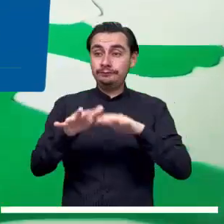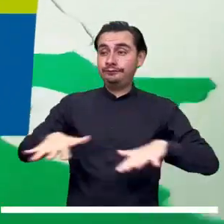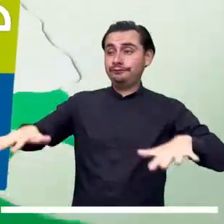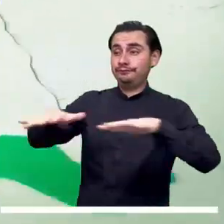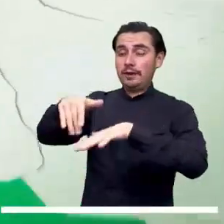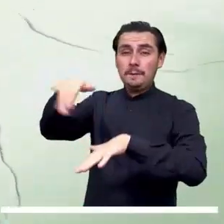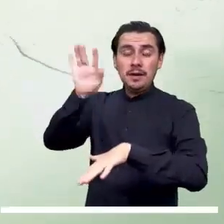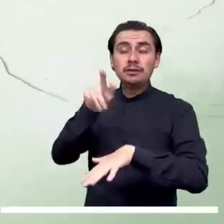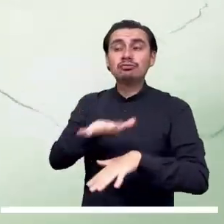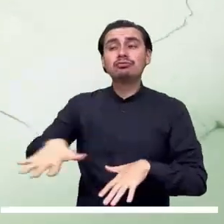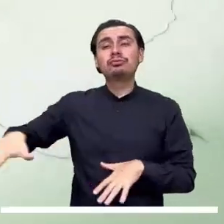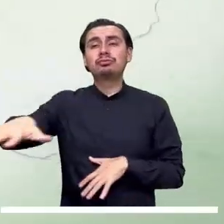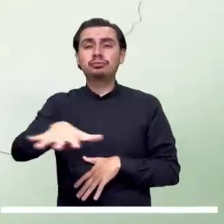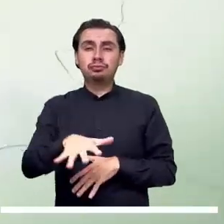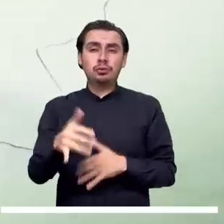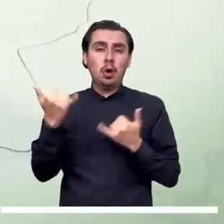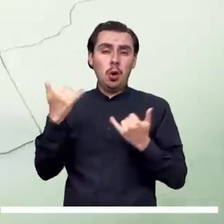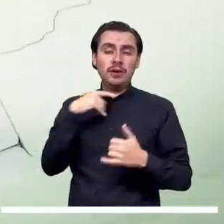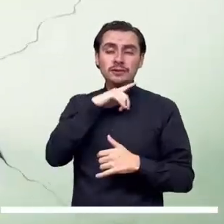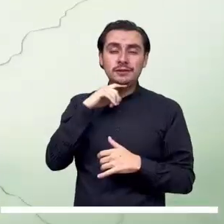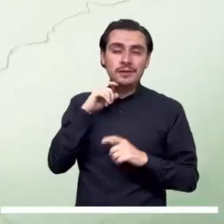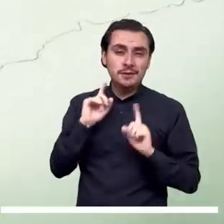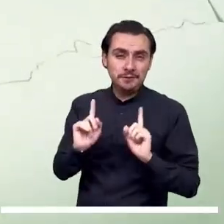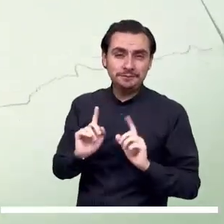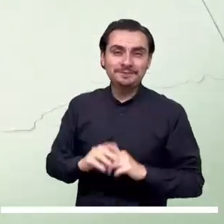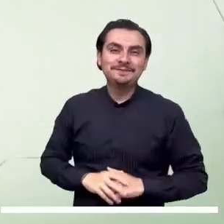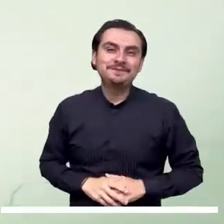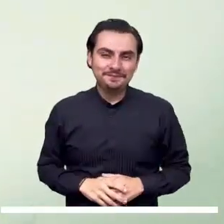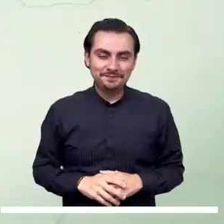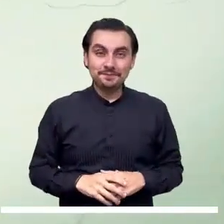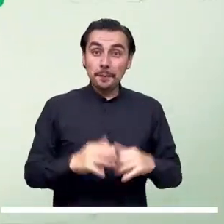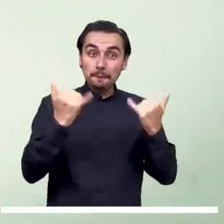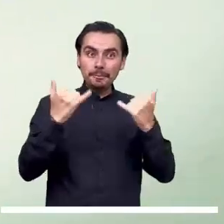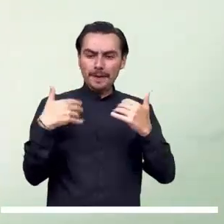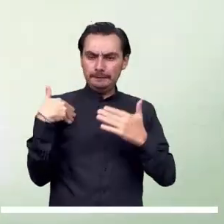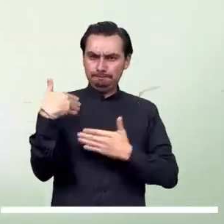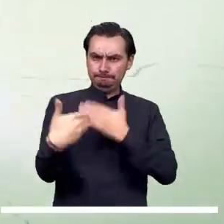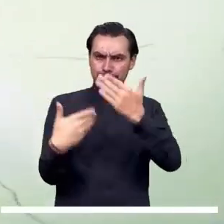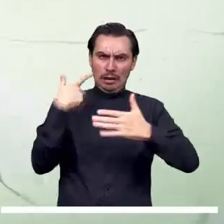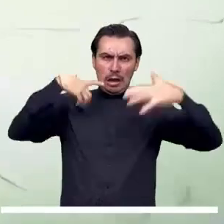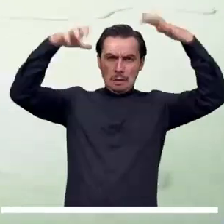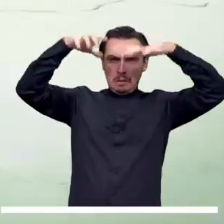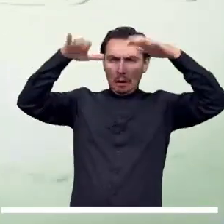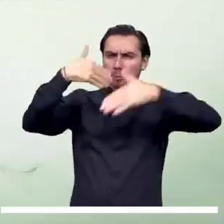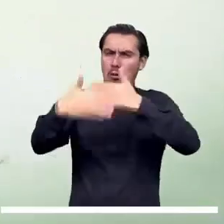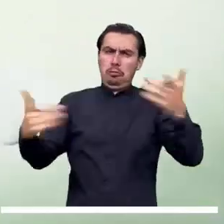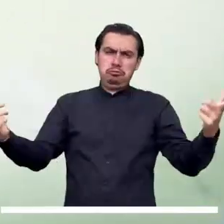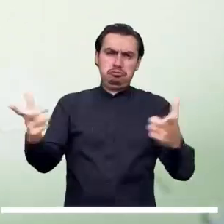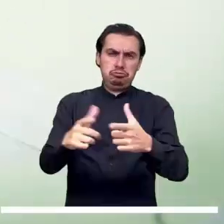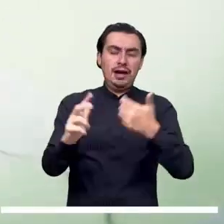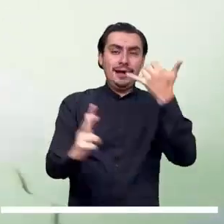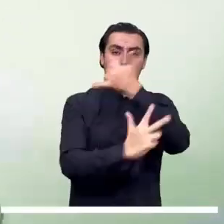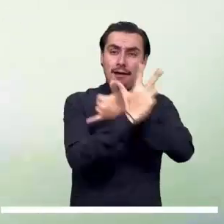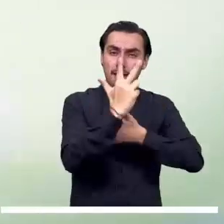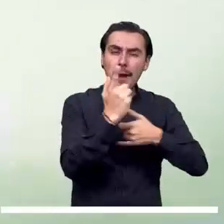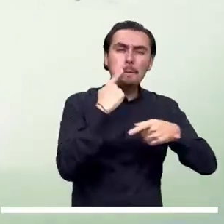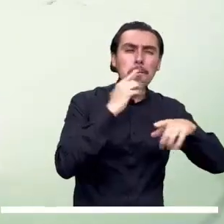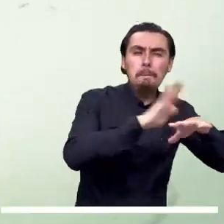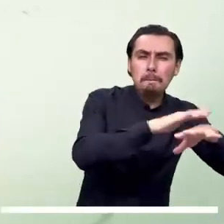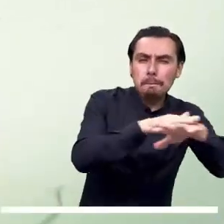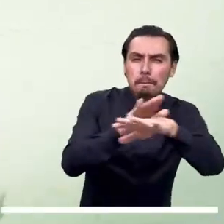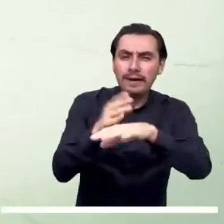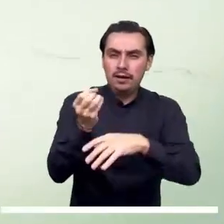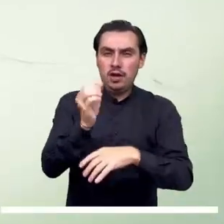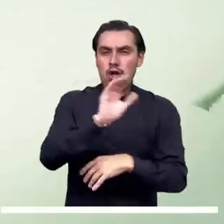con precipitaciones dispersas en la mayoría del territorio. En Antioquia, Eje Cafetero, Los Santanderes, Boyacá